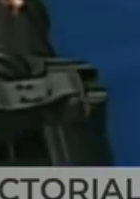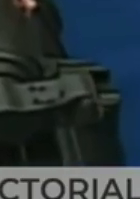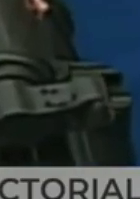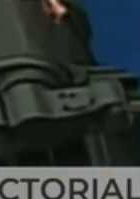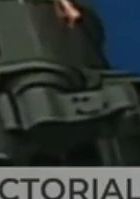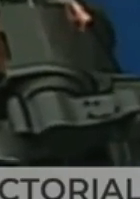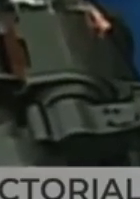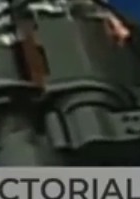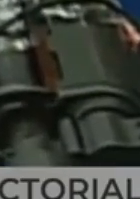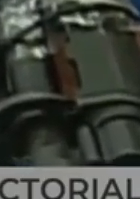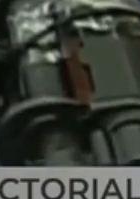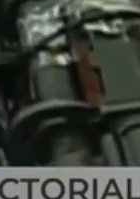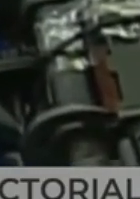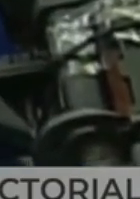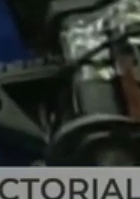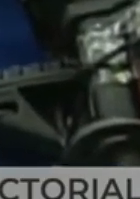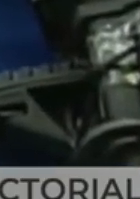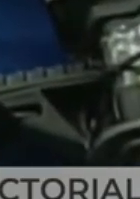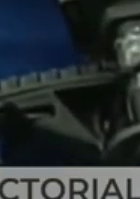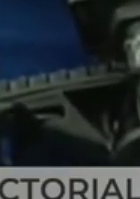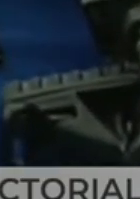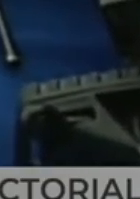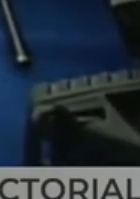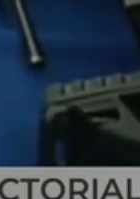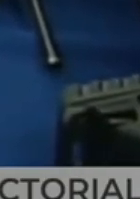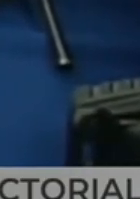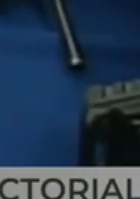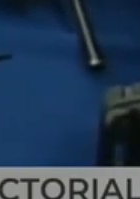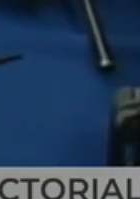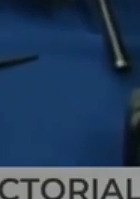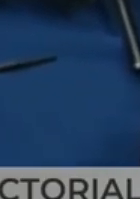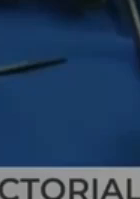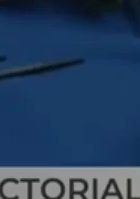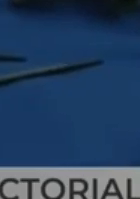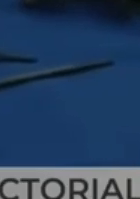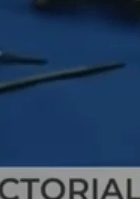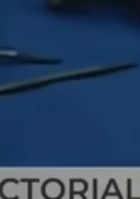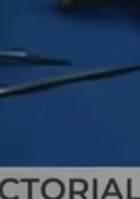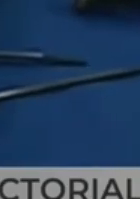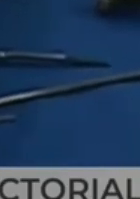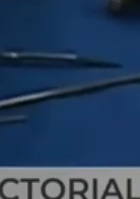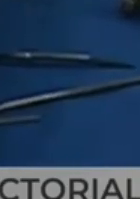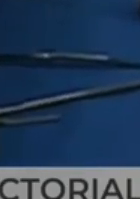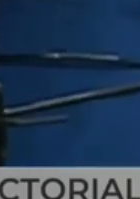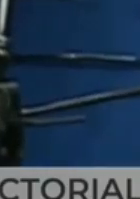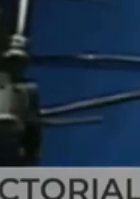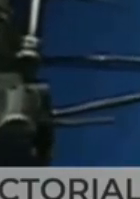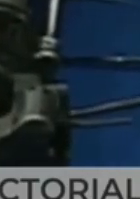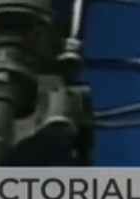origen, ingreso a Venezuela viene desde los Estados Unidos de Norteamérica.